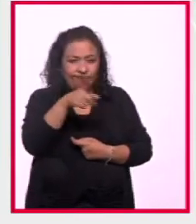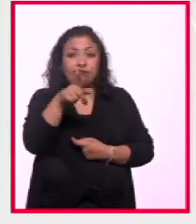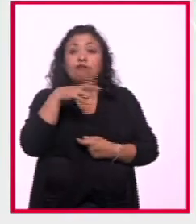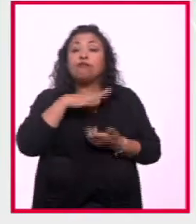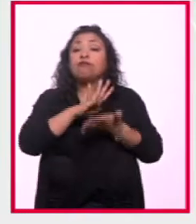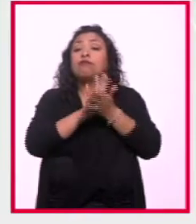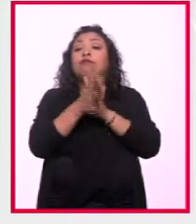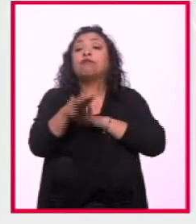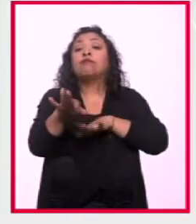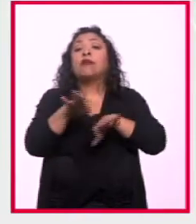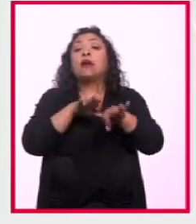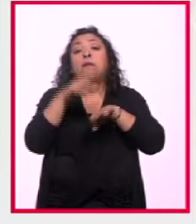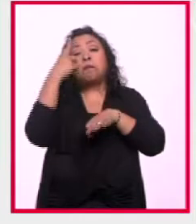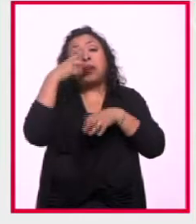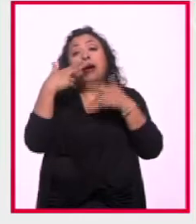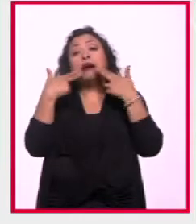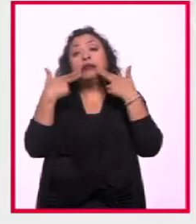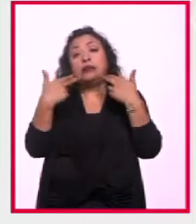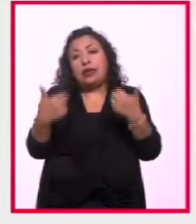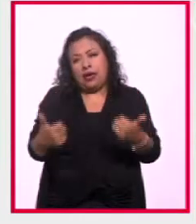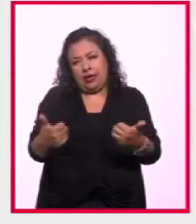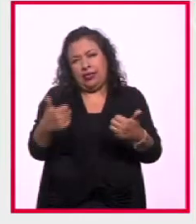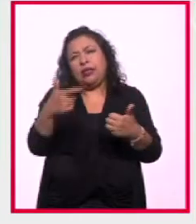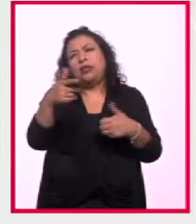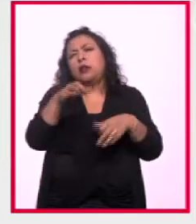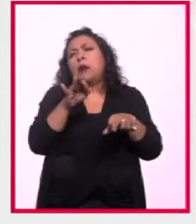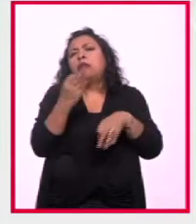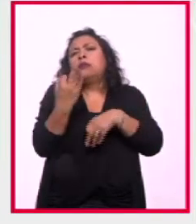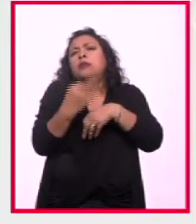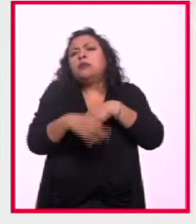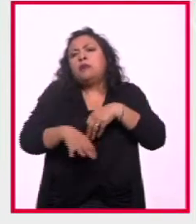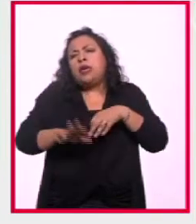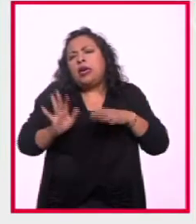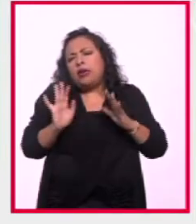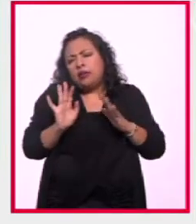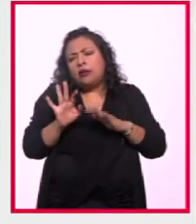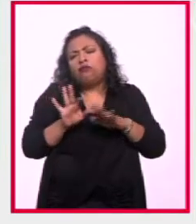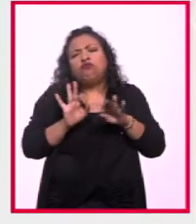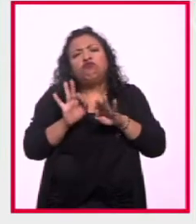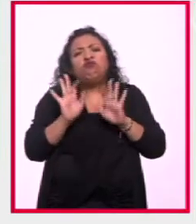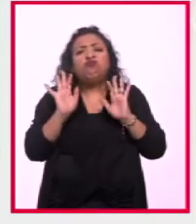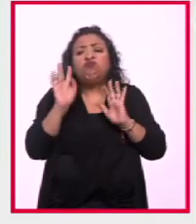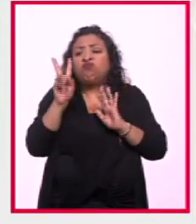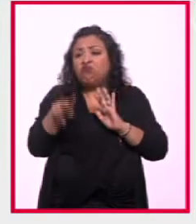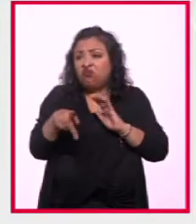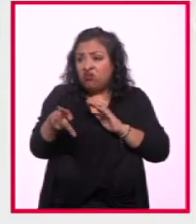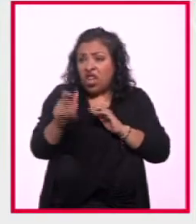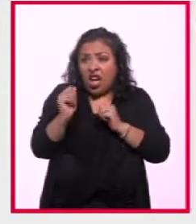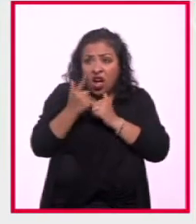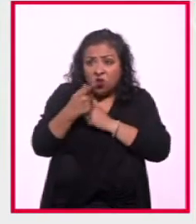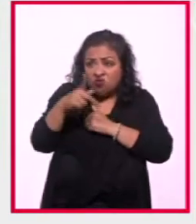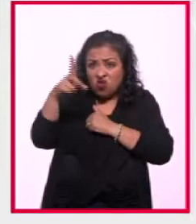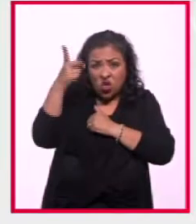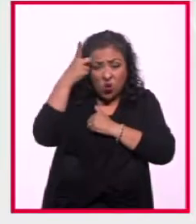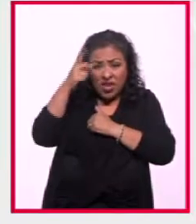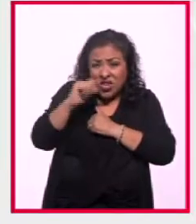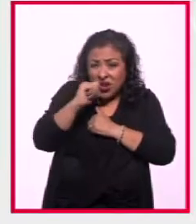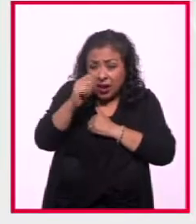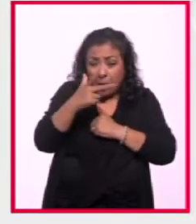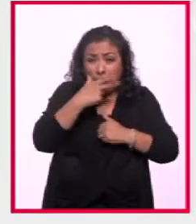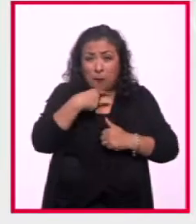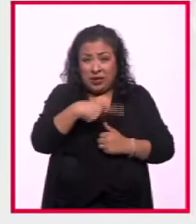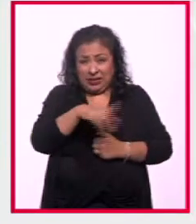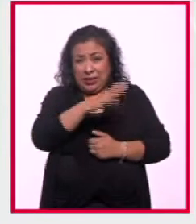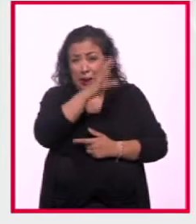trabajadores de las haciendas trabajadores temporales trabajadores que no tenían ya ninguna propiedad el campesinado mexicano